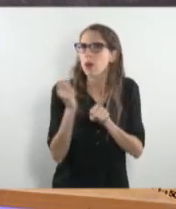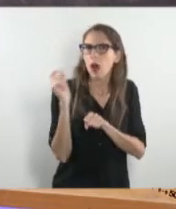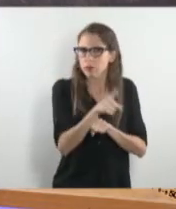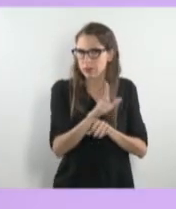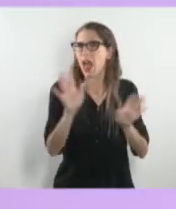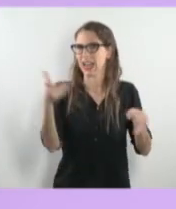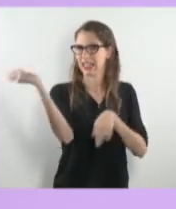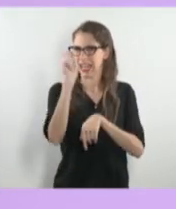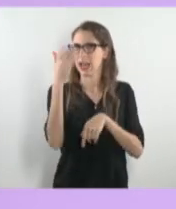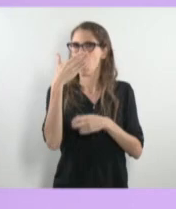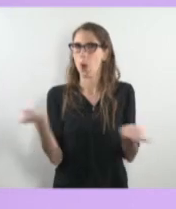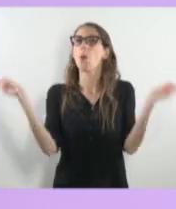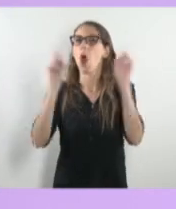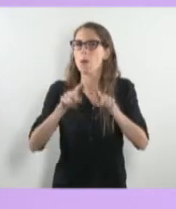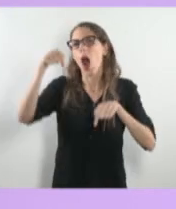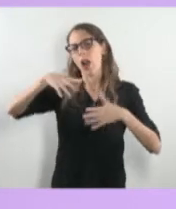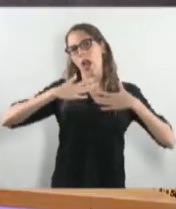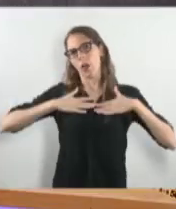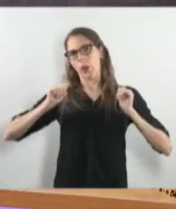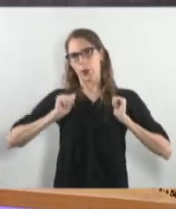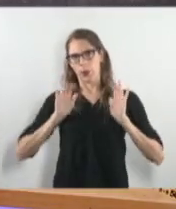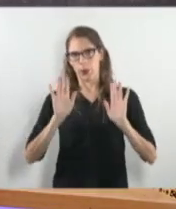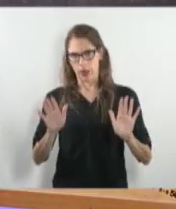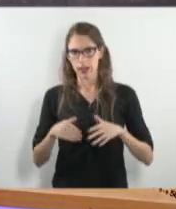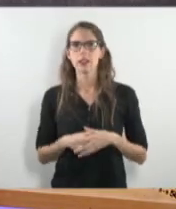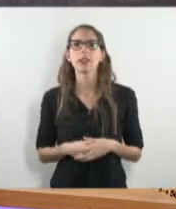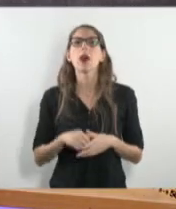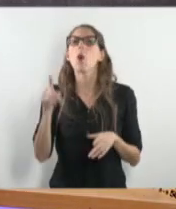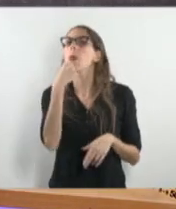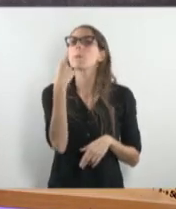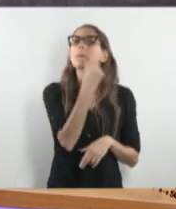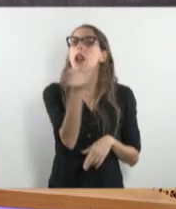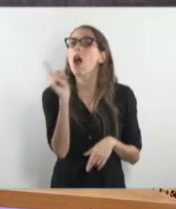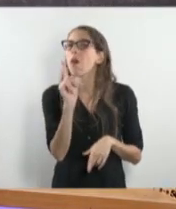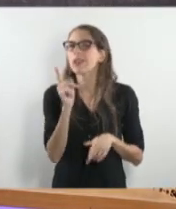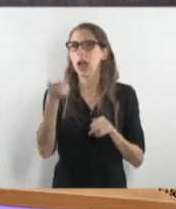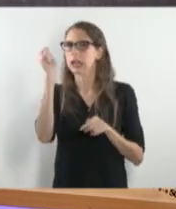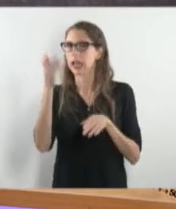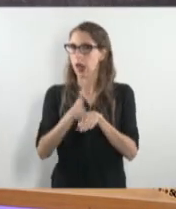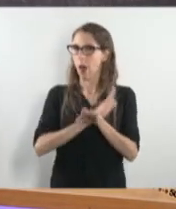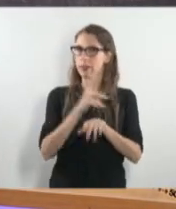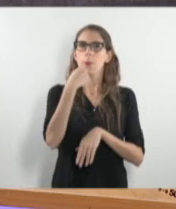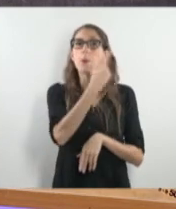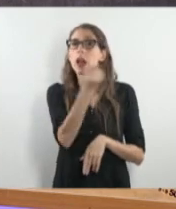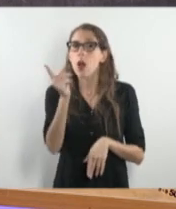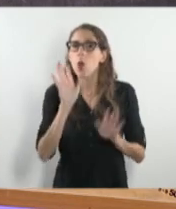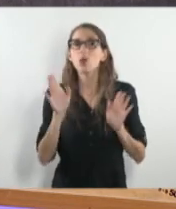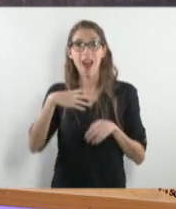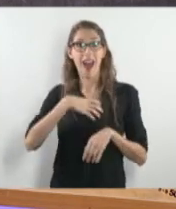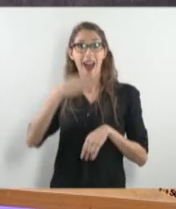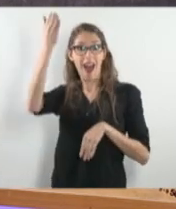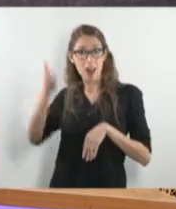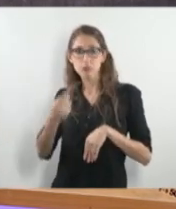después del recreo. Dale. Nos tomamos un respiro. Me encantó. Dejo una pregunta igual, antes de irnos al recreo, una pregunta que nos hace un alumno y